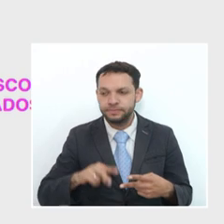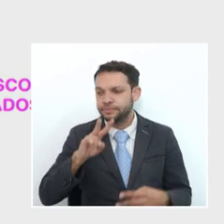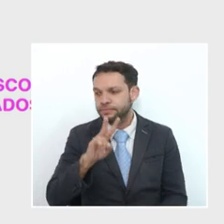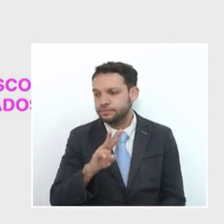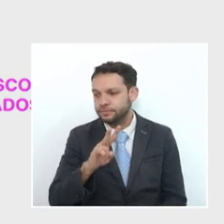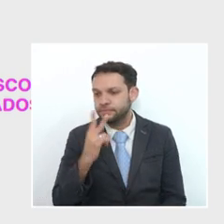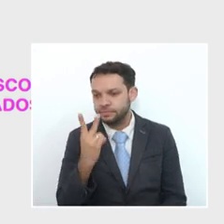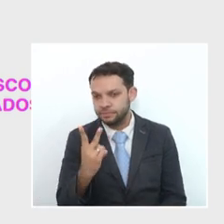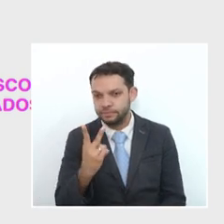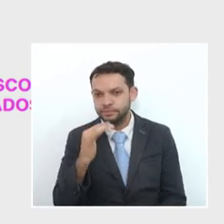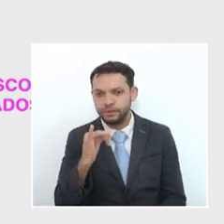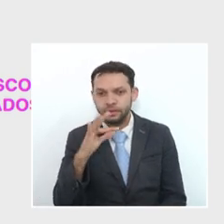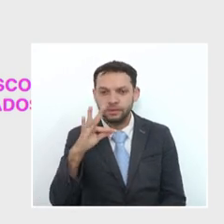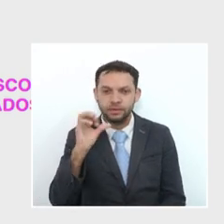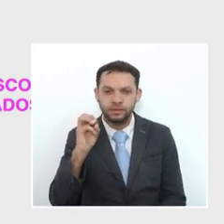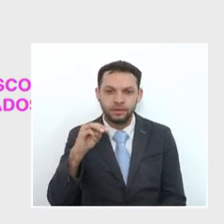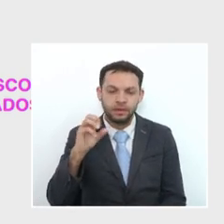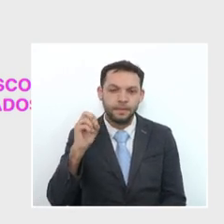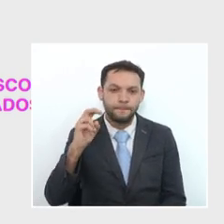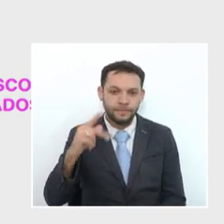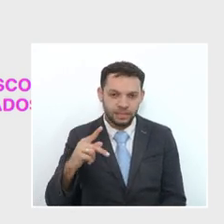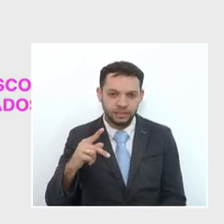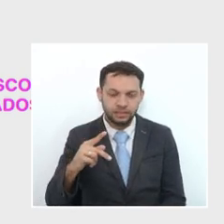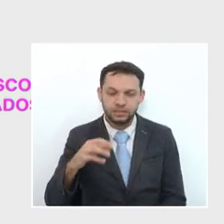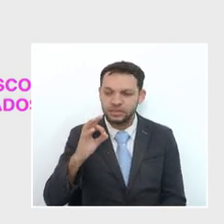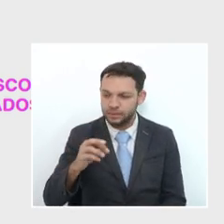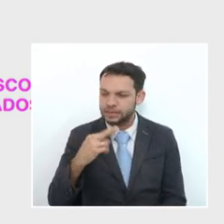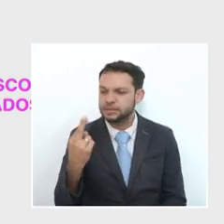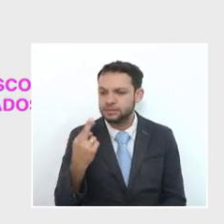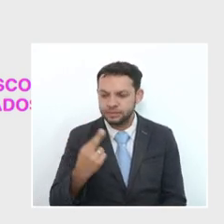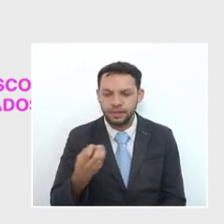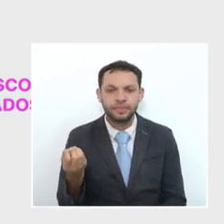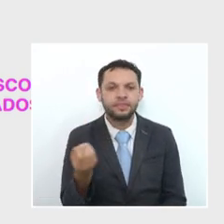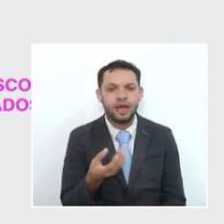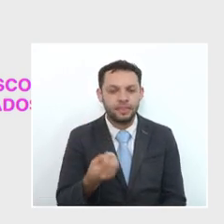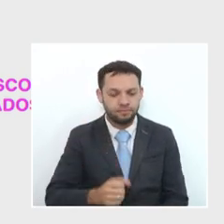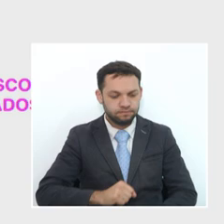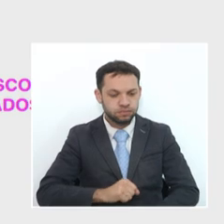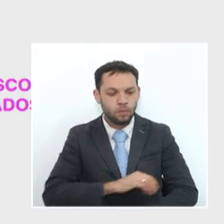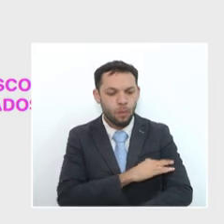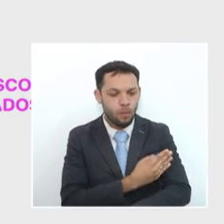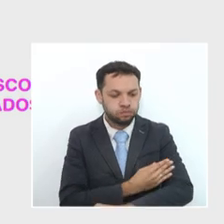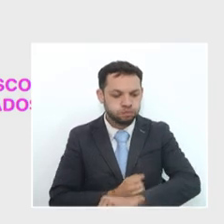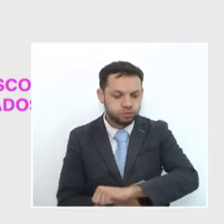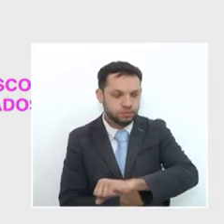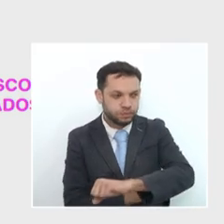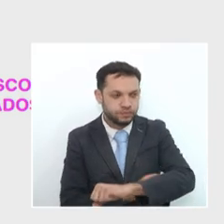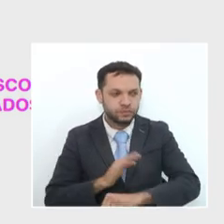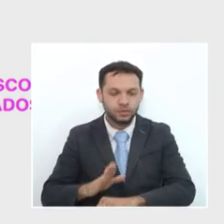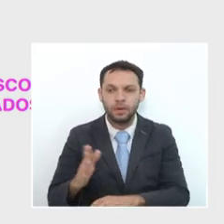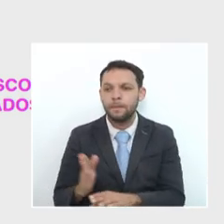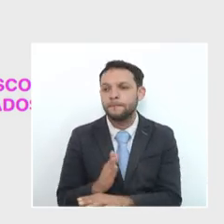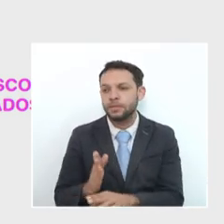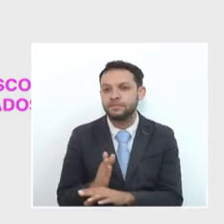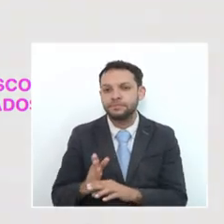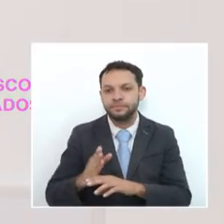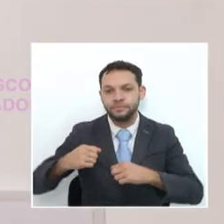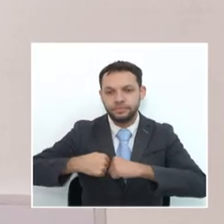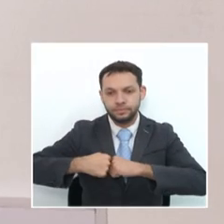problema. Proteína, lo que tanto hiciste el doctor Jaramillo, a los niños también hay que darles proteínas. Usted tiene un problema que se llama